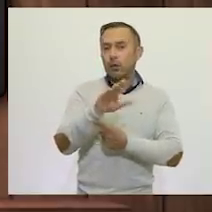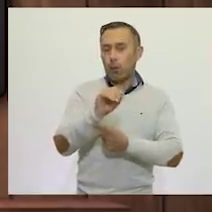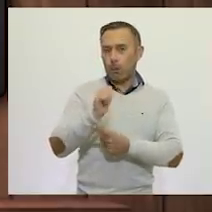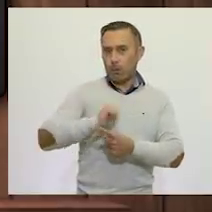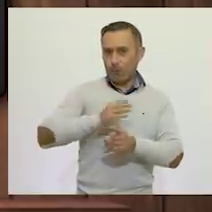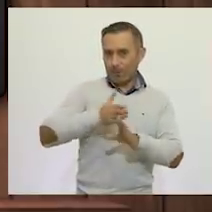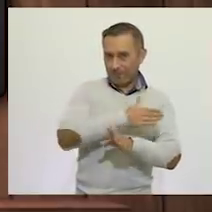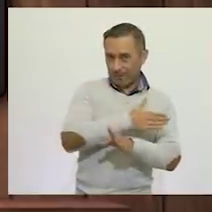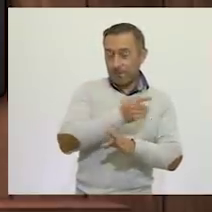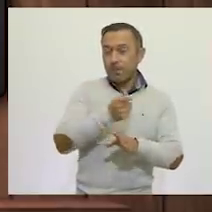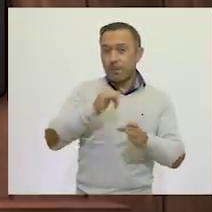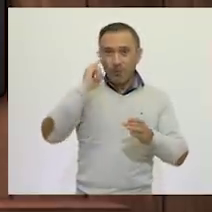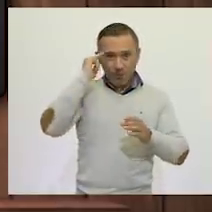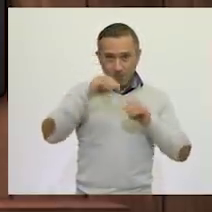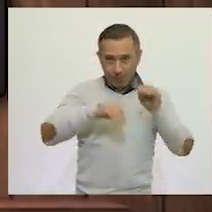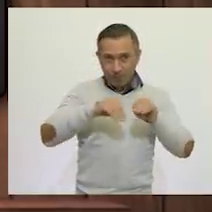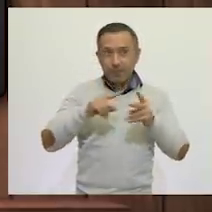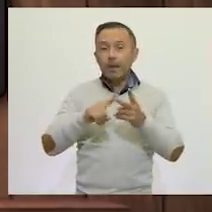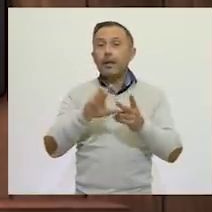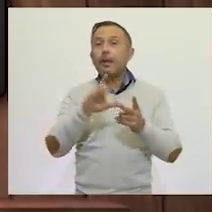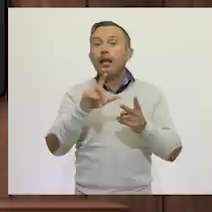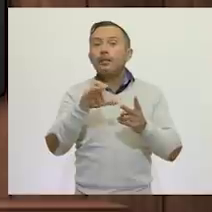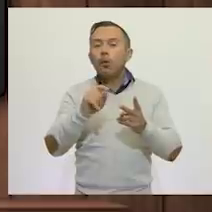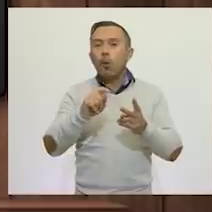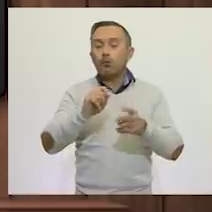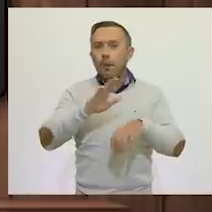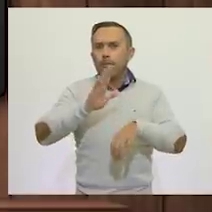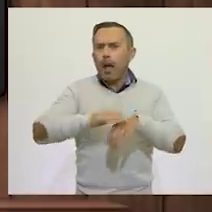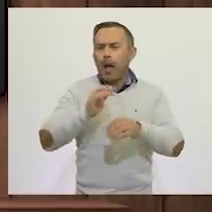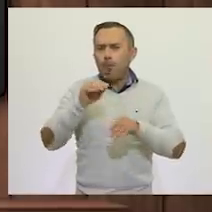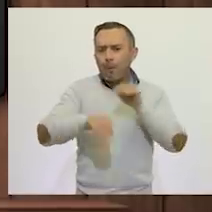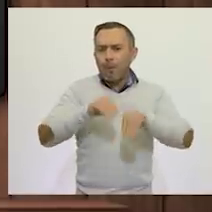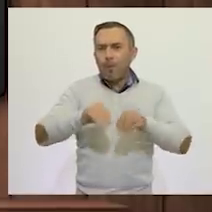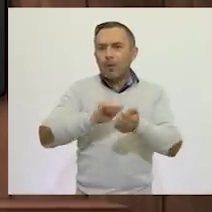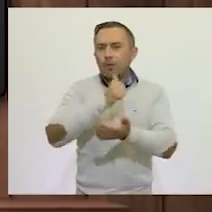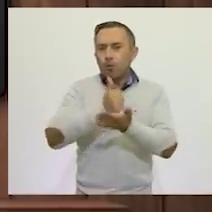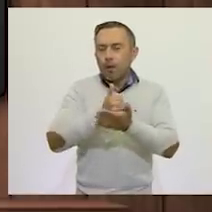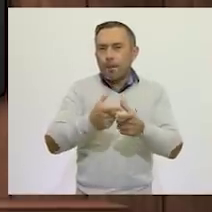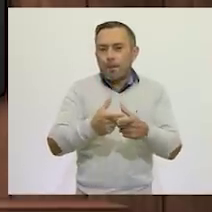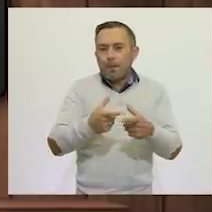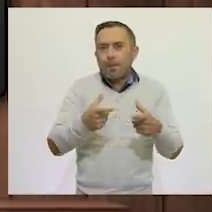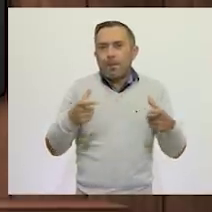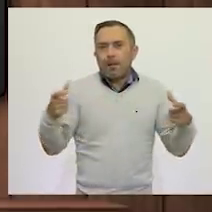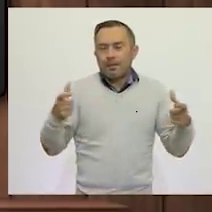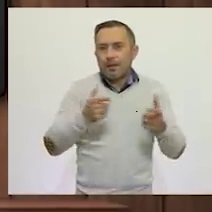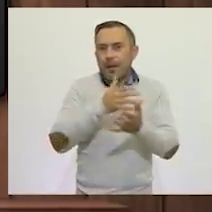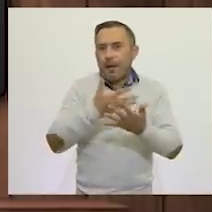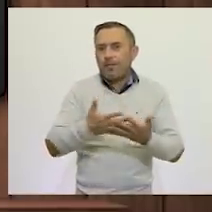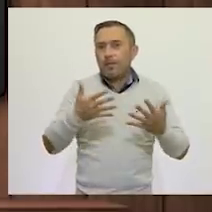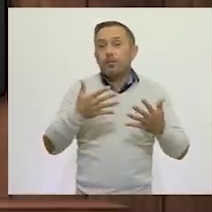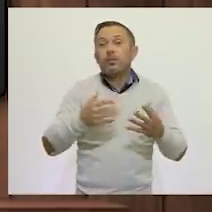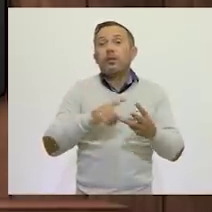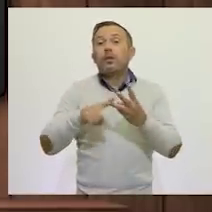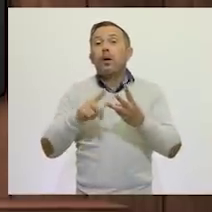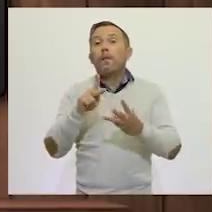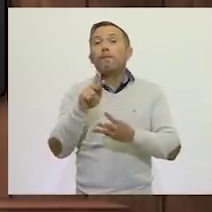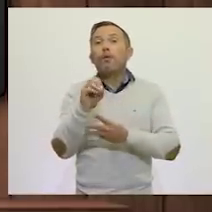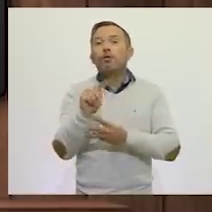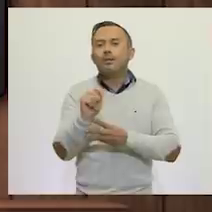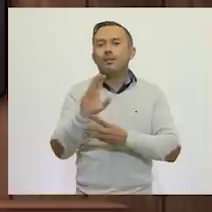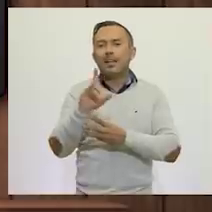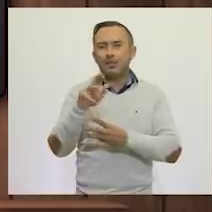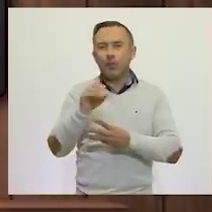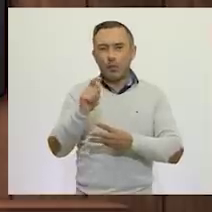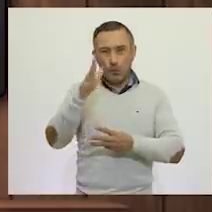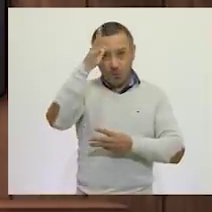El clásico o apogeo, la consolidación de las grandes ciudades. Y el posclásico o ocaso, el dominio del Imperio Mexica que